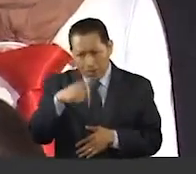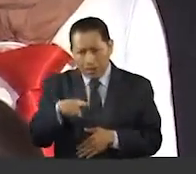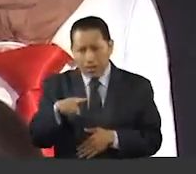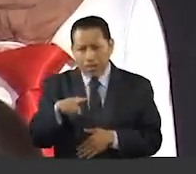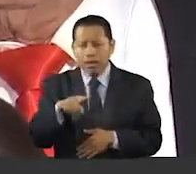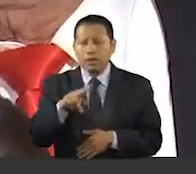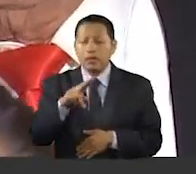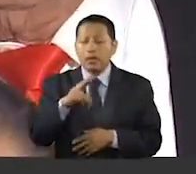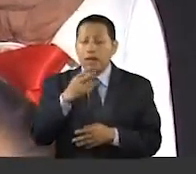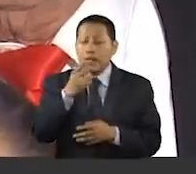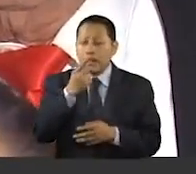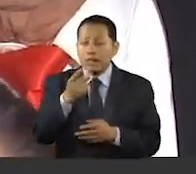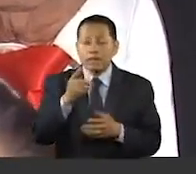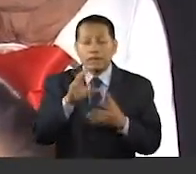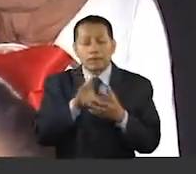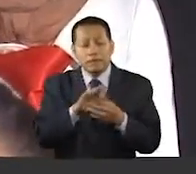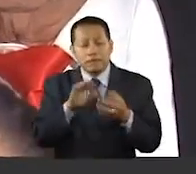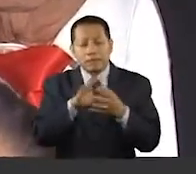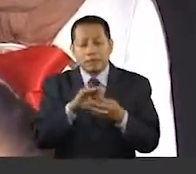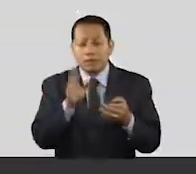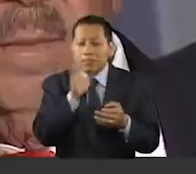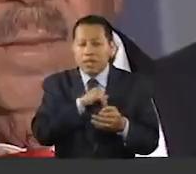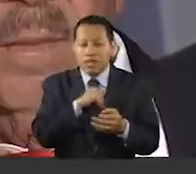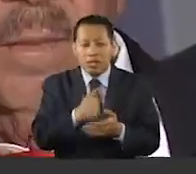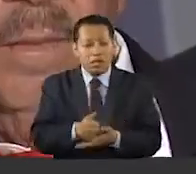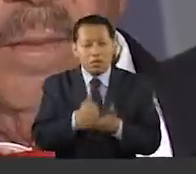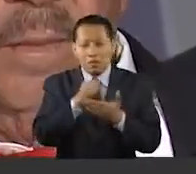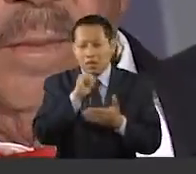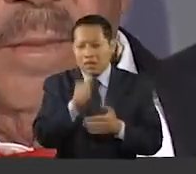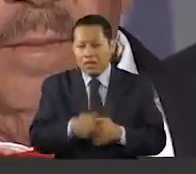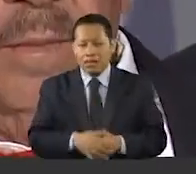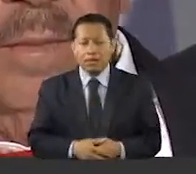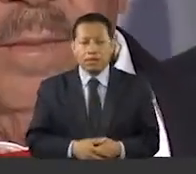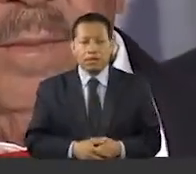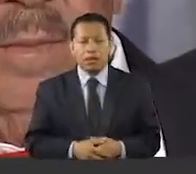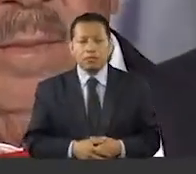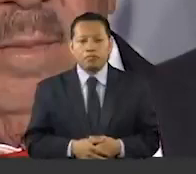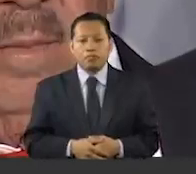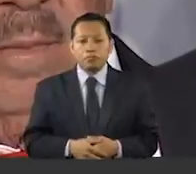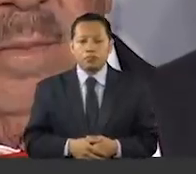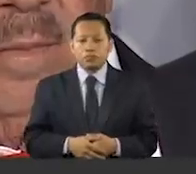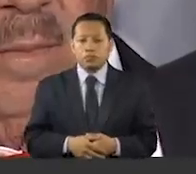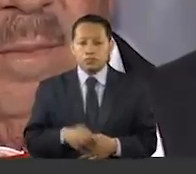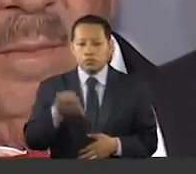posicionamiento fatal que no abona nada lo que hoy